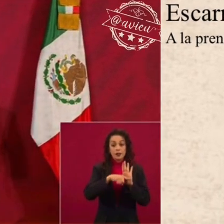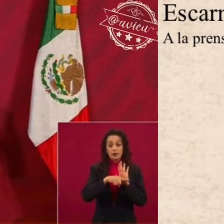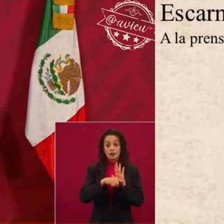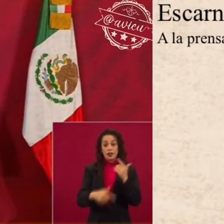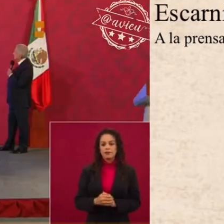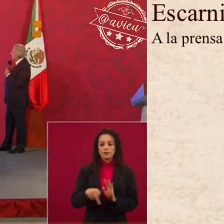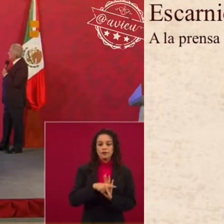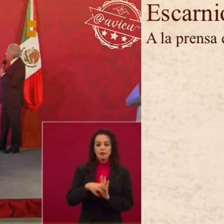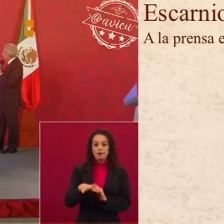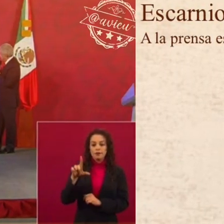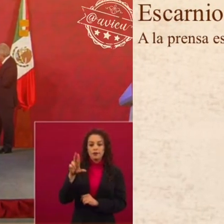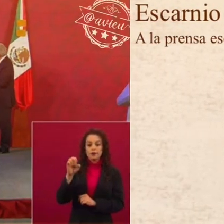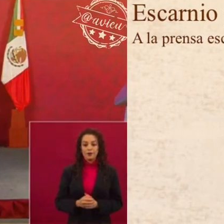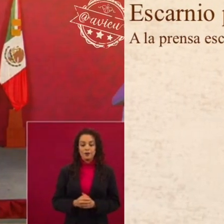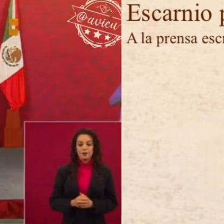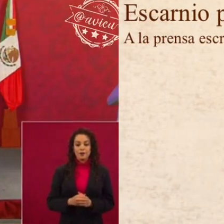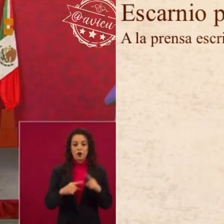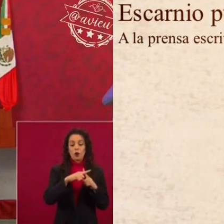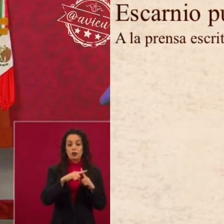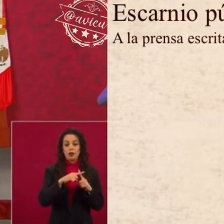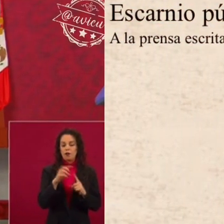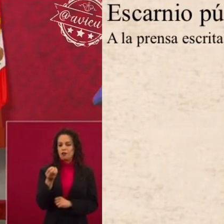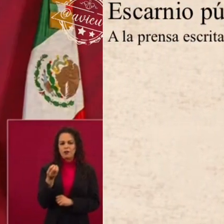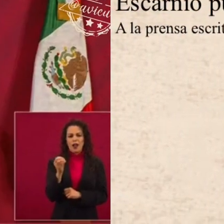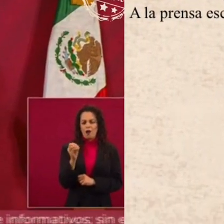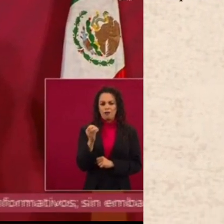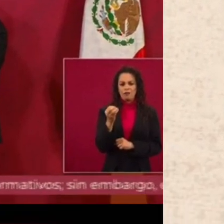Negativas, doce. Reforma, positiva, cero.